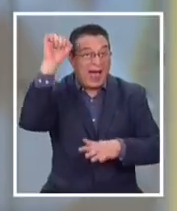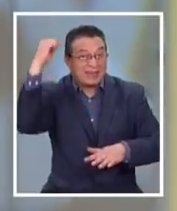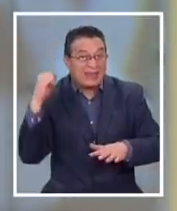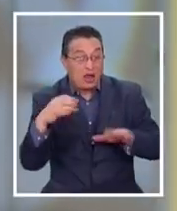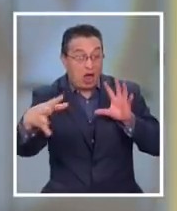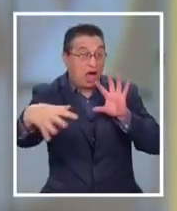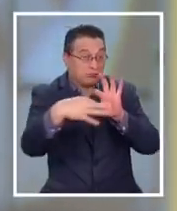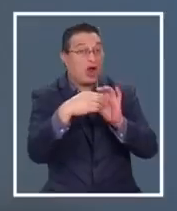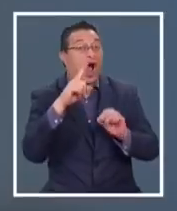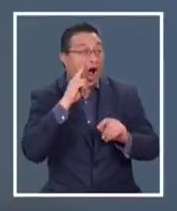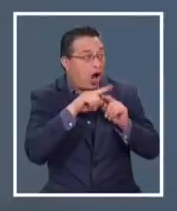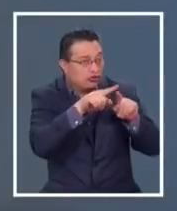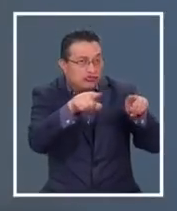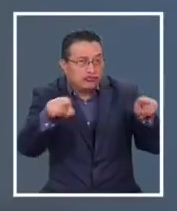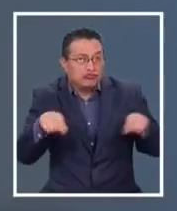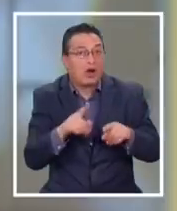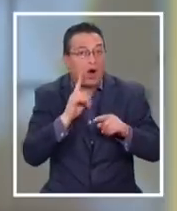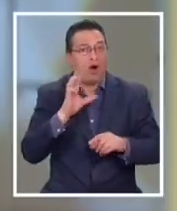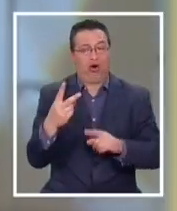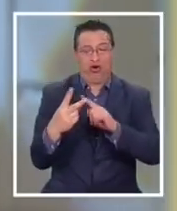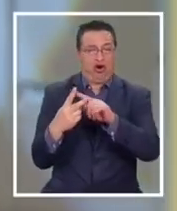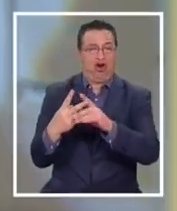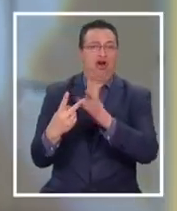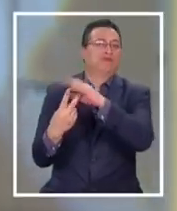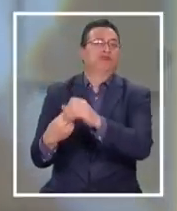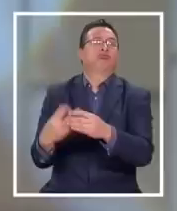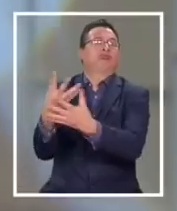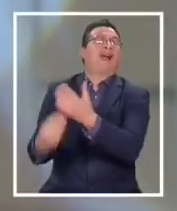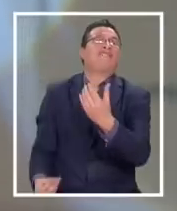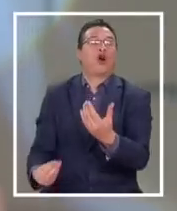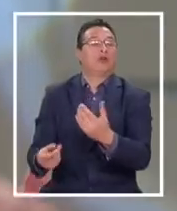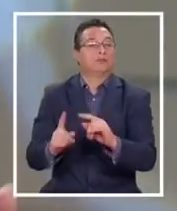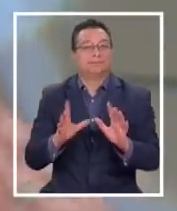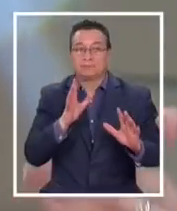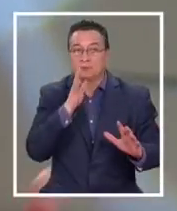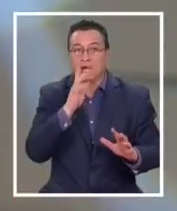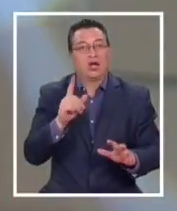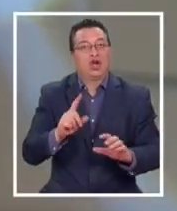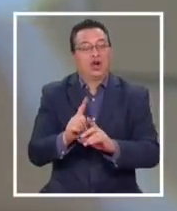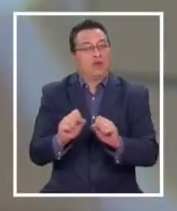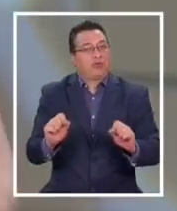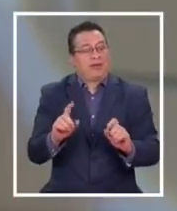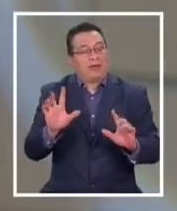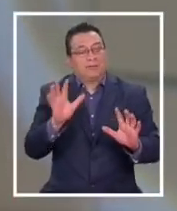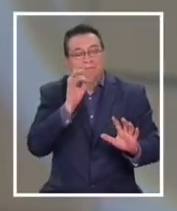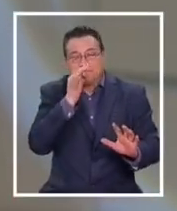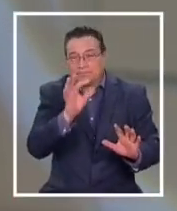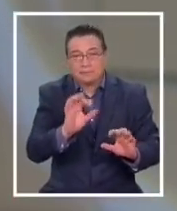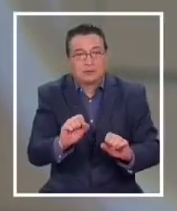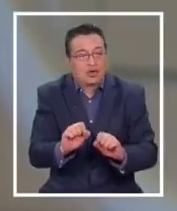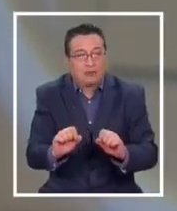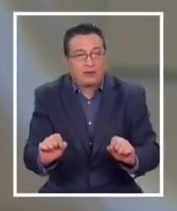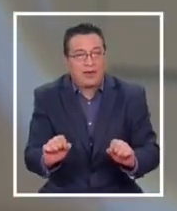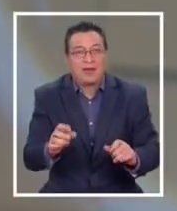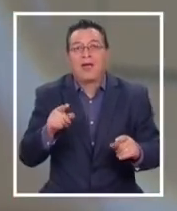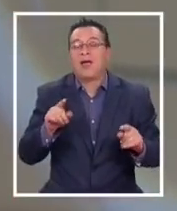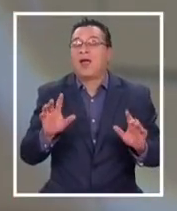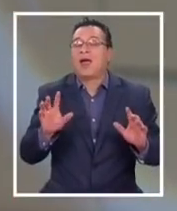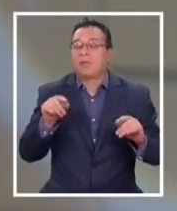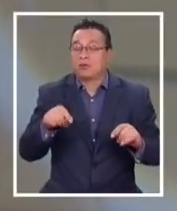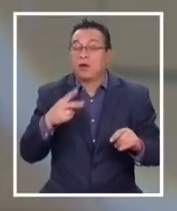ese cartel o con otros carteles importantes? Claro, tan graves. No, no lo puedo descartar. Ya. O sea, descartarlo sería irresponsable, porque hoy día lo que estamos viendo es